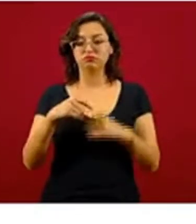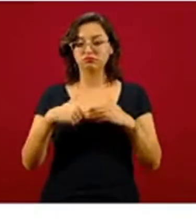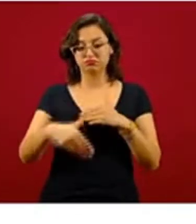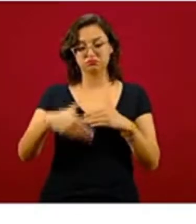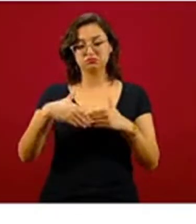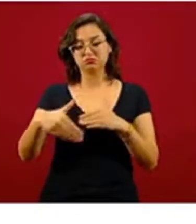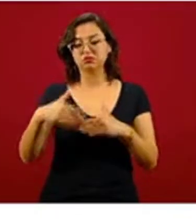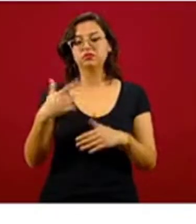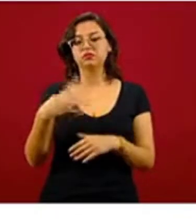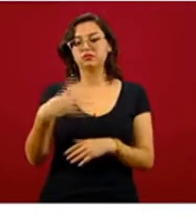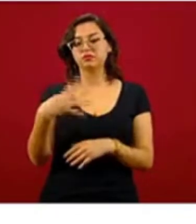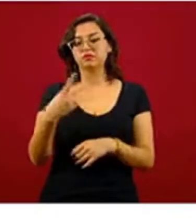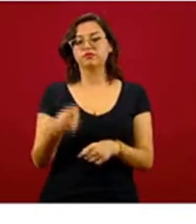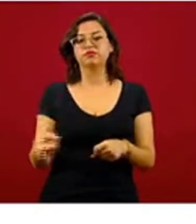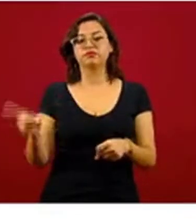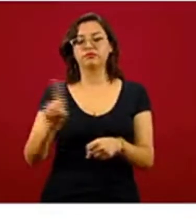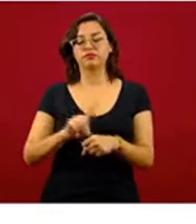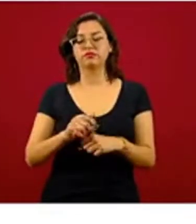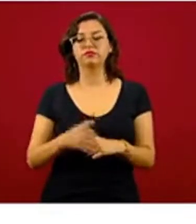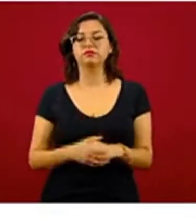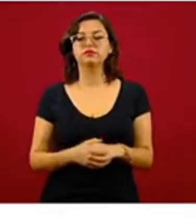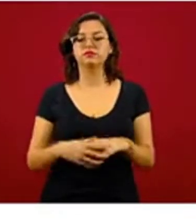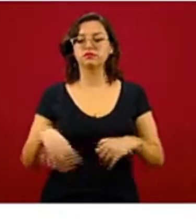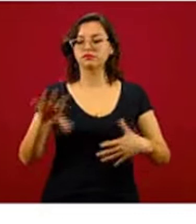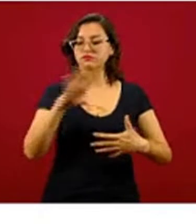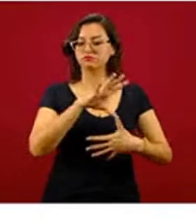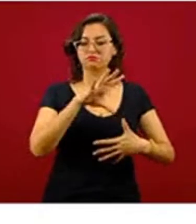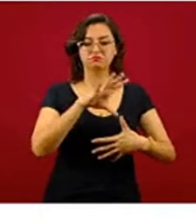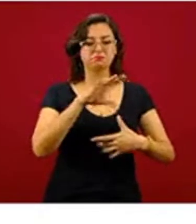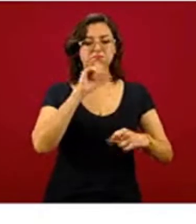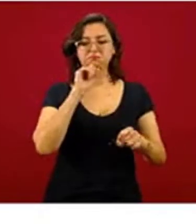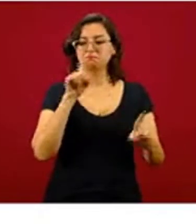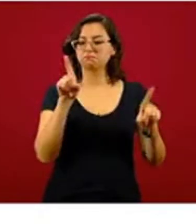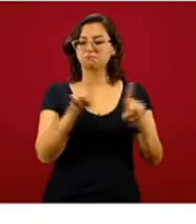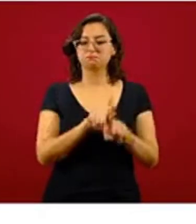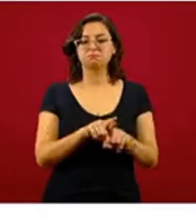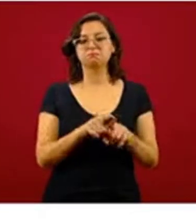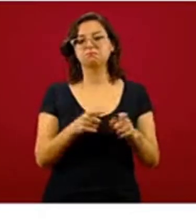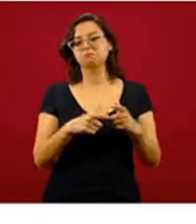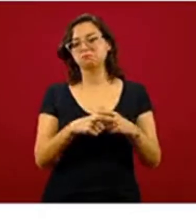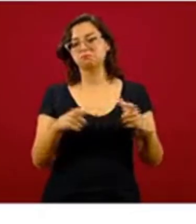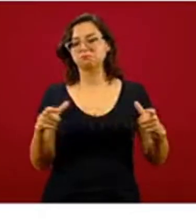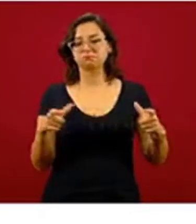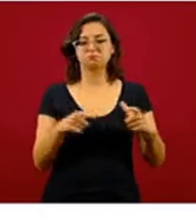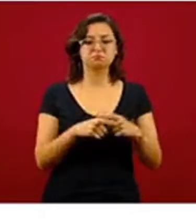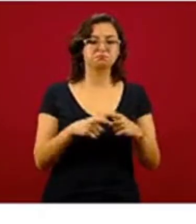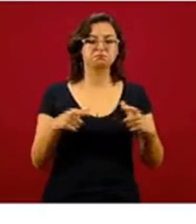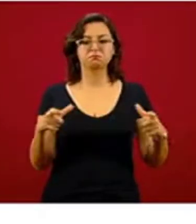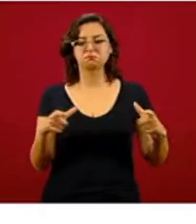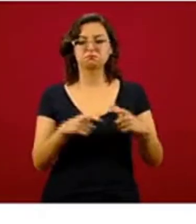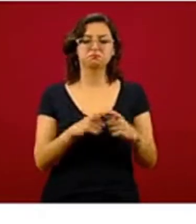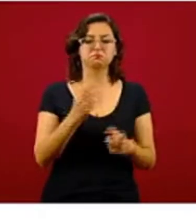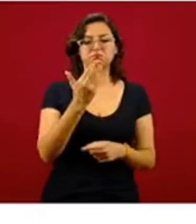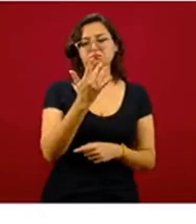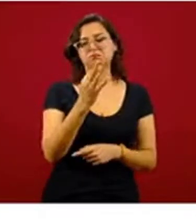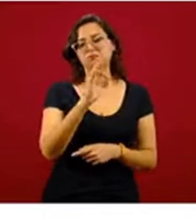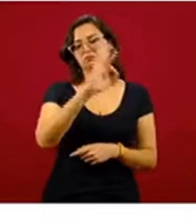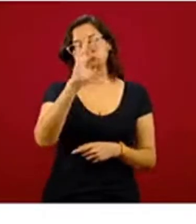días. Los porcentajes de América se mantienen similares, incrementos que han variado por encima y por debajo levemente